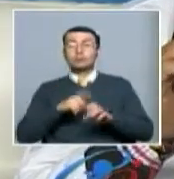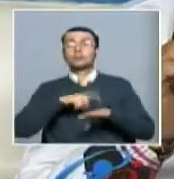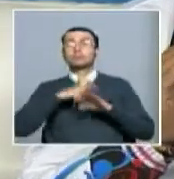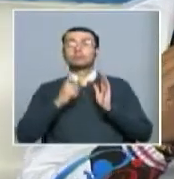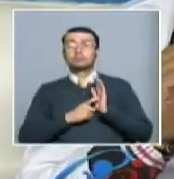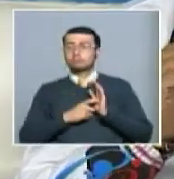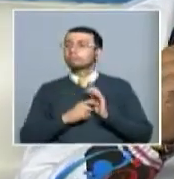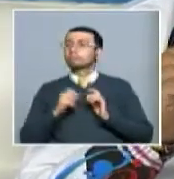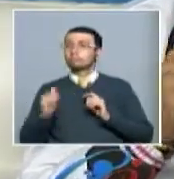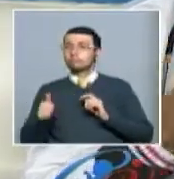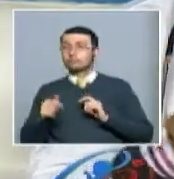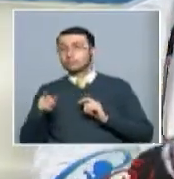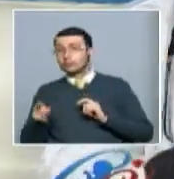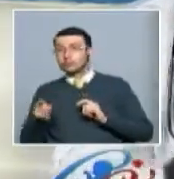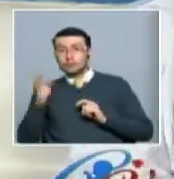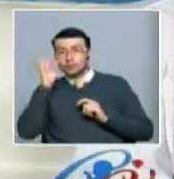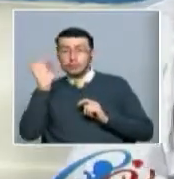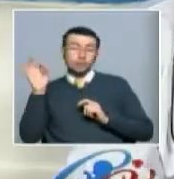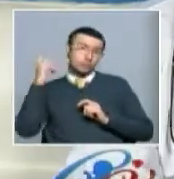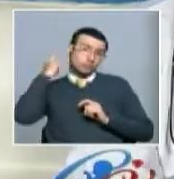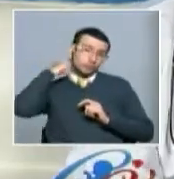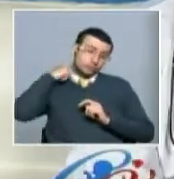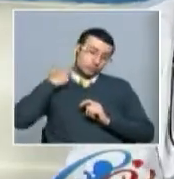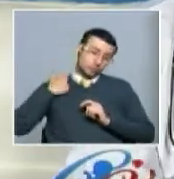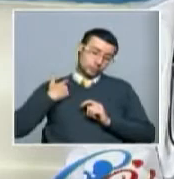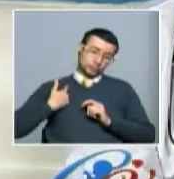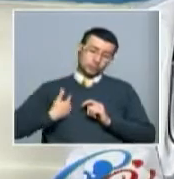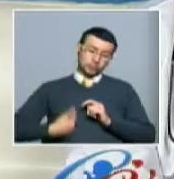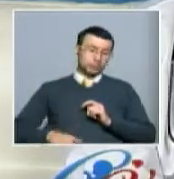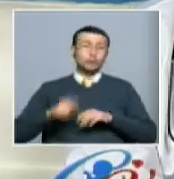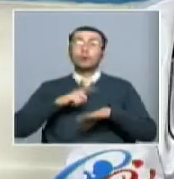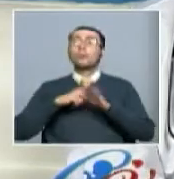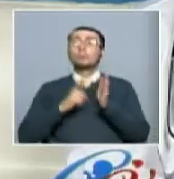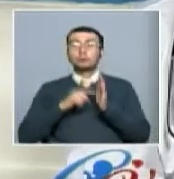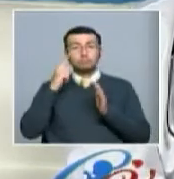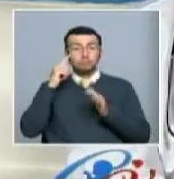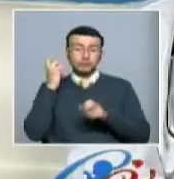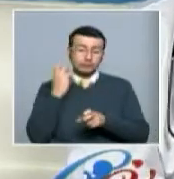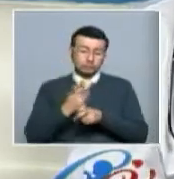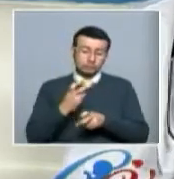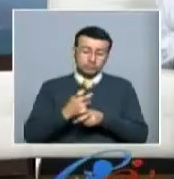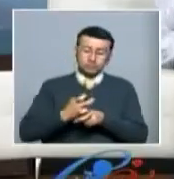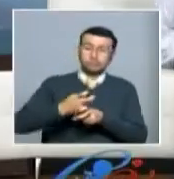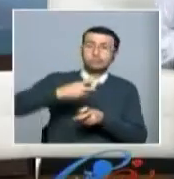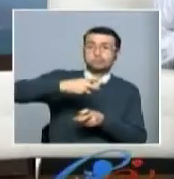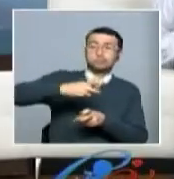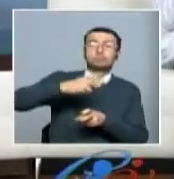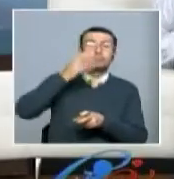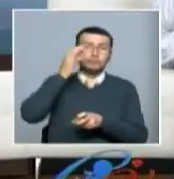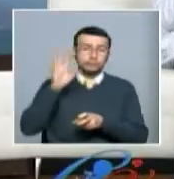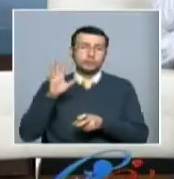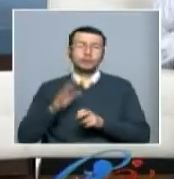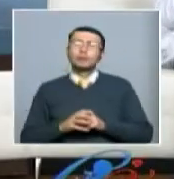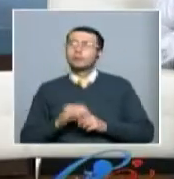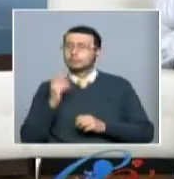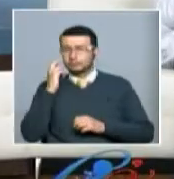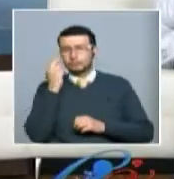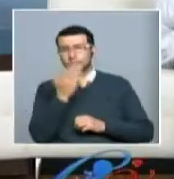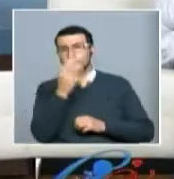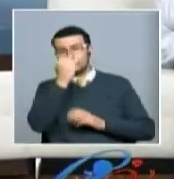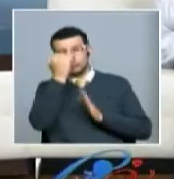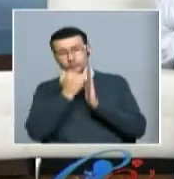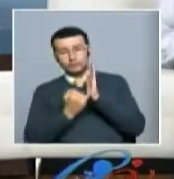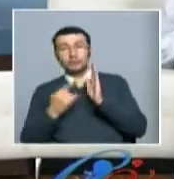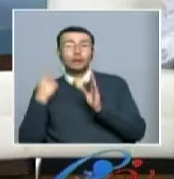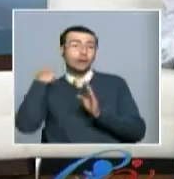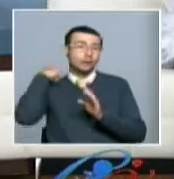ser desde cuello a la parte final. Hey. Entonces, vamos a ver estas imágenes de